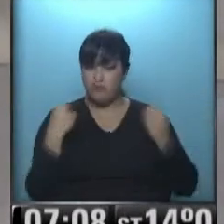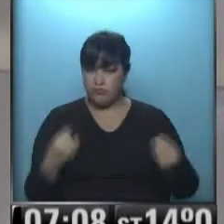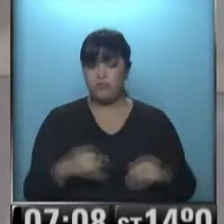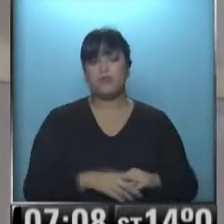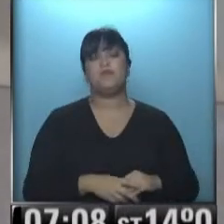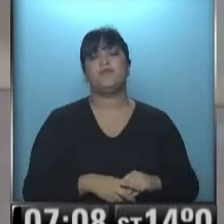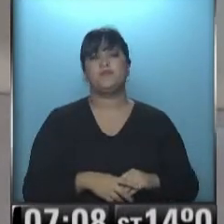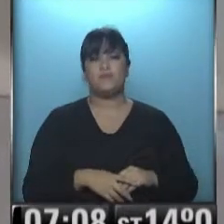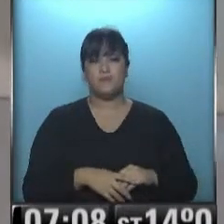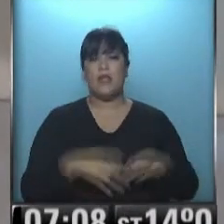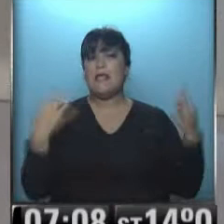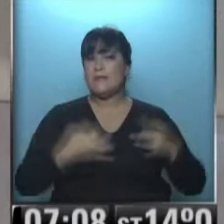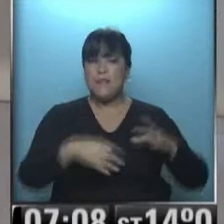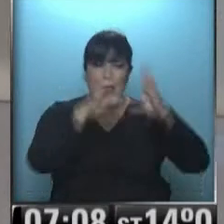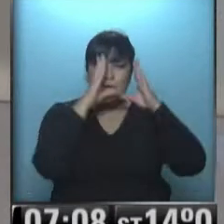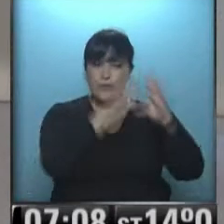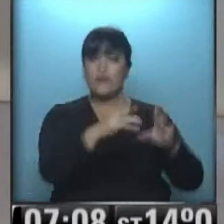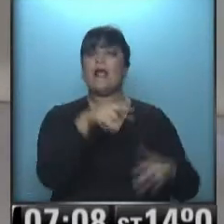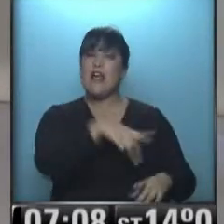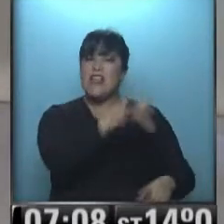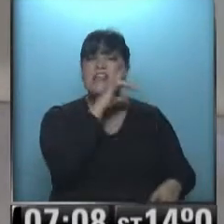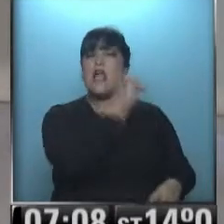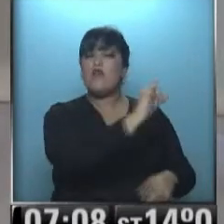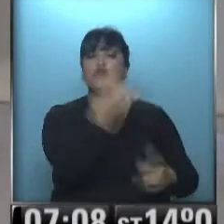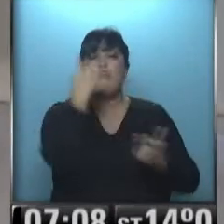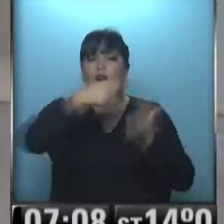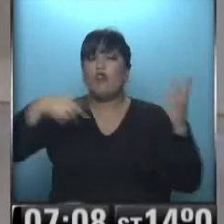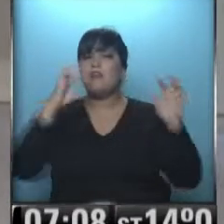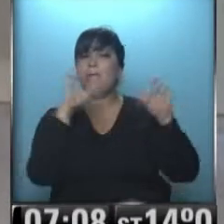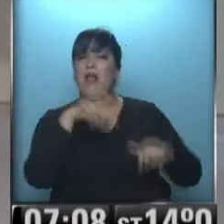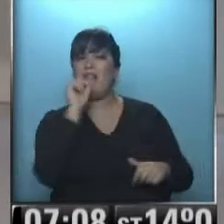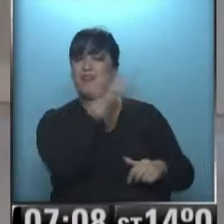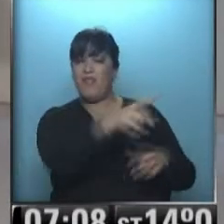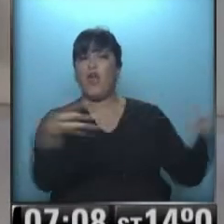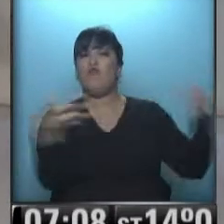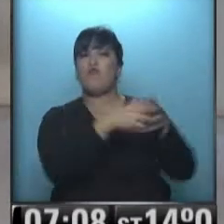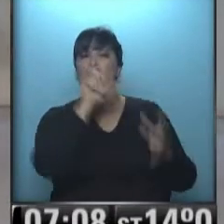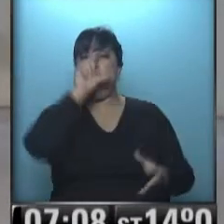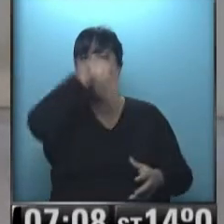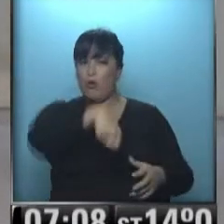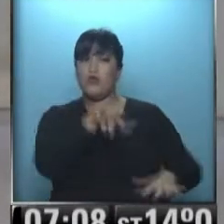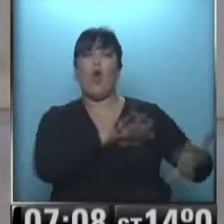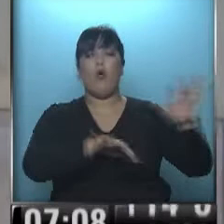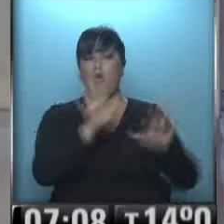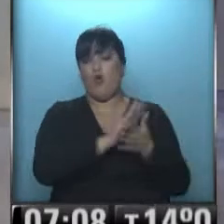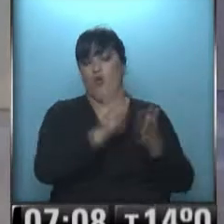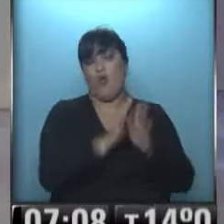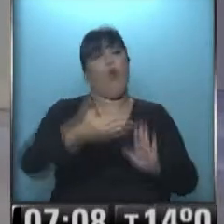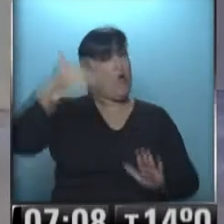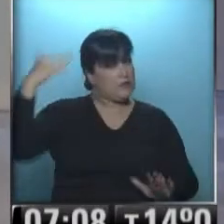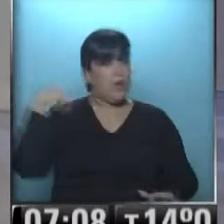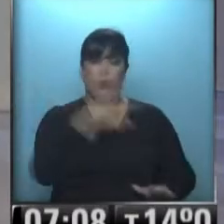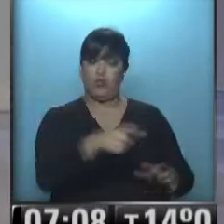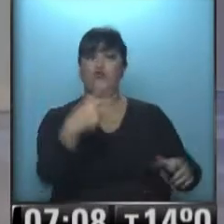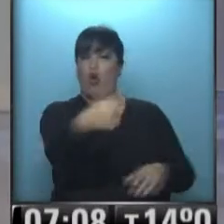cuenta de Twitter de la presidenta a denunciar todos los planes que están siendo orquestados, no nuevos, sino desde hace tiempo, en